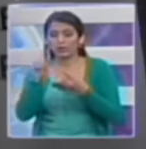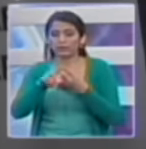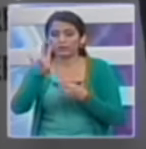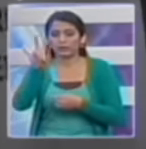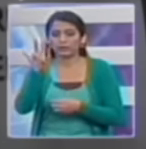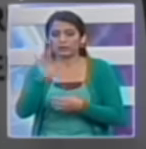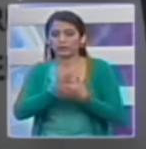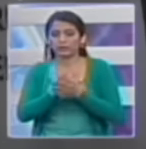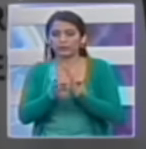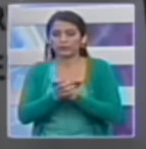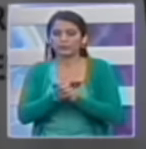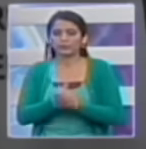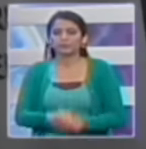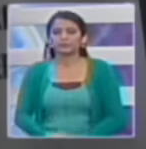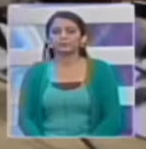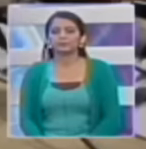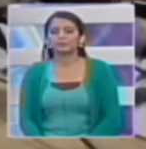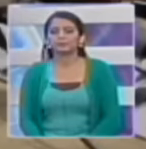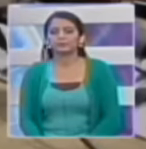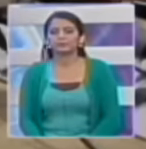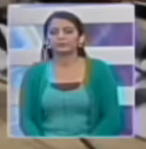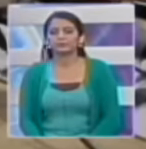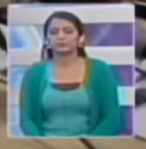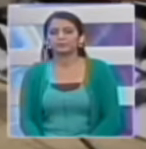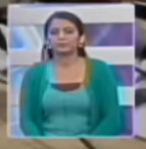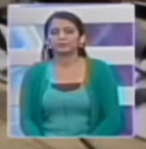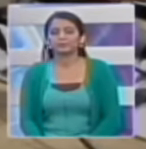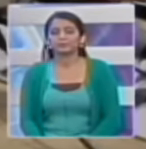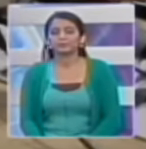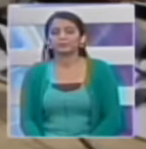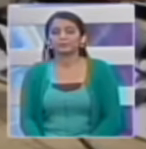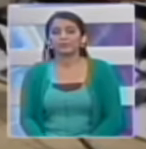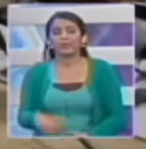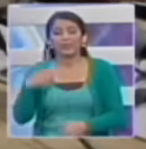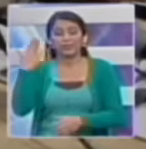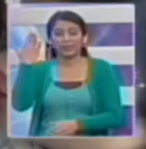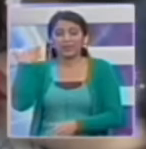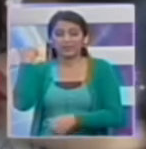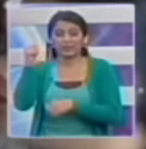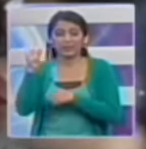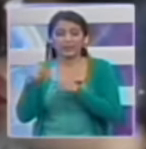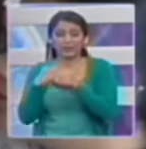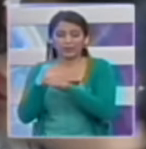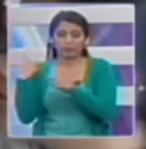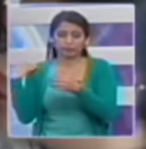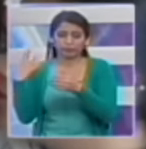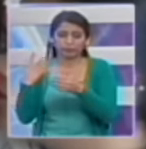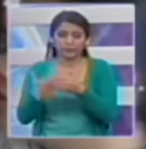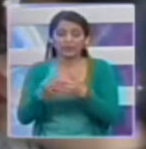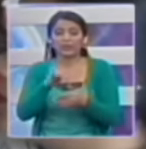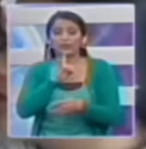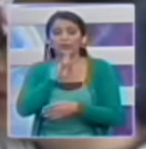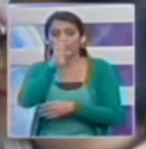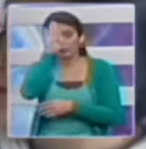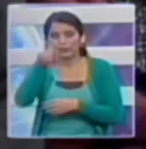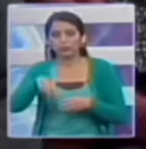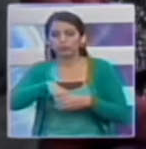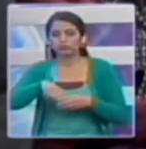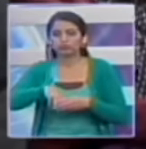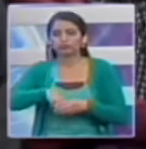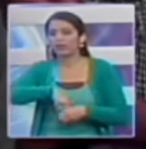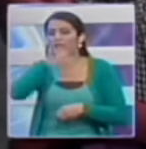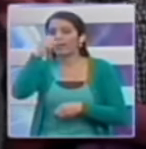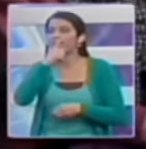Después de 10 años, el Ecuador ha sido considerado nuevamente para que participe en el sorteo de visas que implementan los Estados Unidos de Norteamérica.